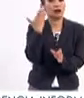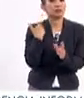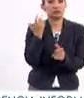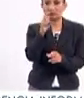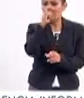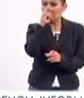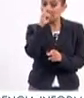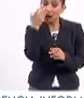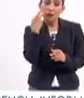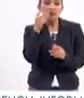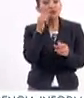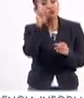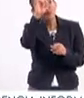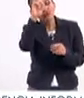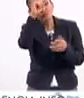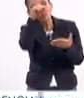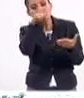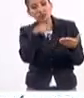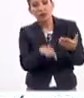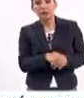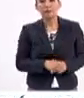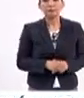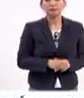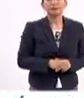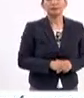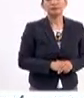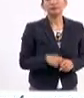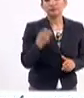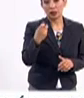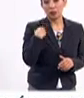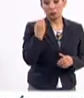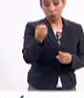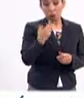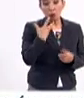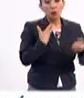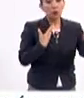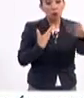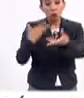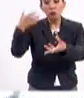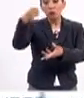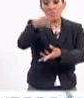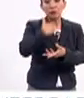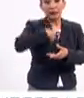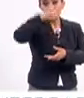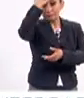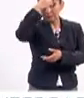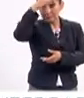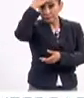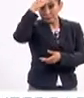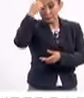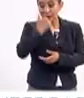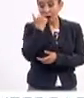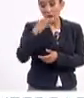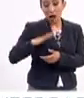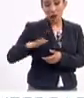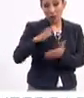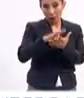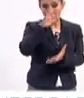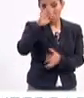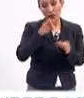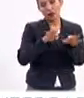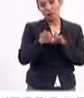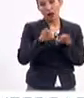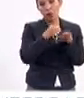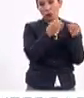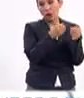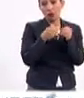más exigentes a veces. Y eso enriquece muchísimo porque la experiencia, nuestros alumnos la mayoría